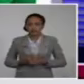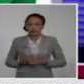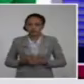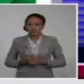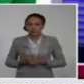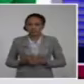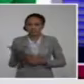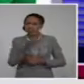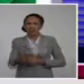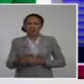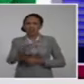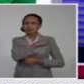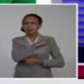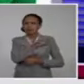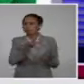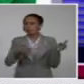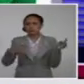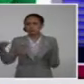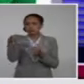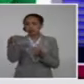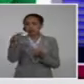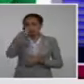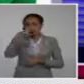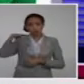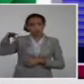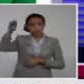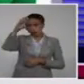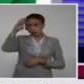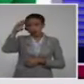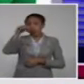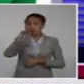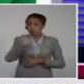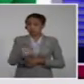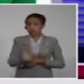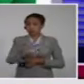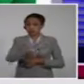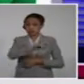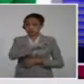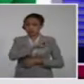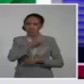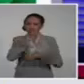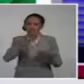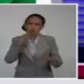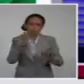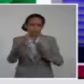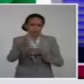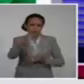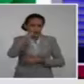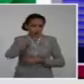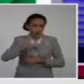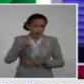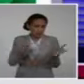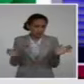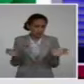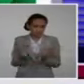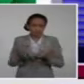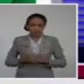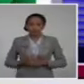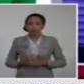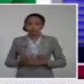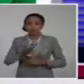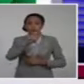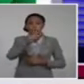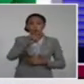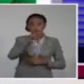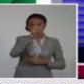tenemos responsabilidad y realmente tenemos que protegerlos. De 40 a 59